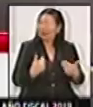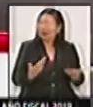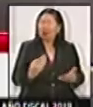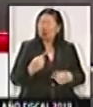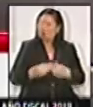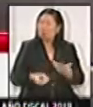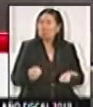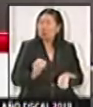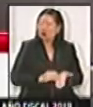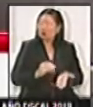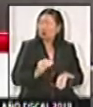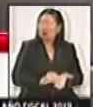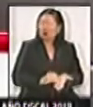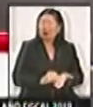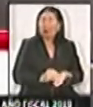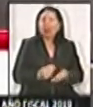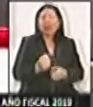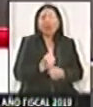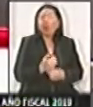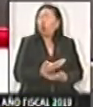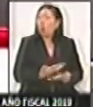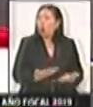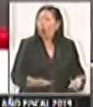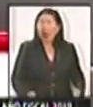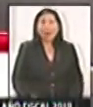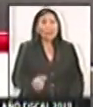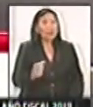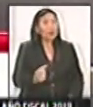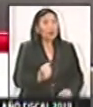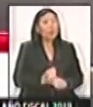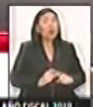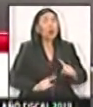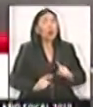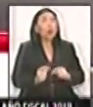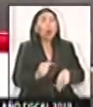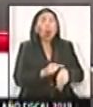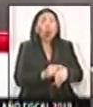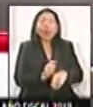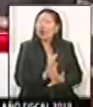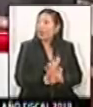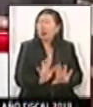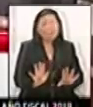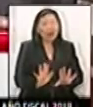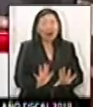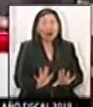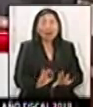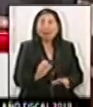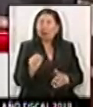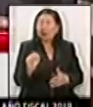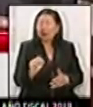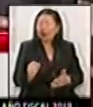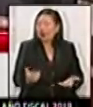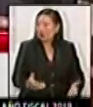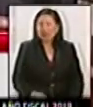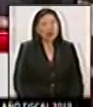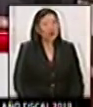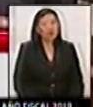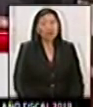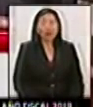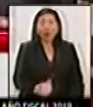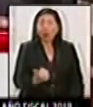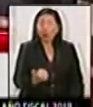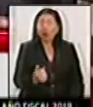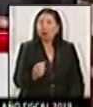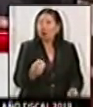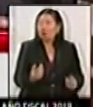cada vez más subempleados, gente que trabaja por algunas cuantas horas, que precariza su existencia. Y uno de